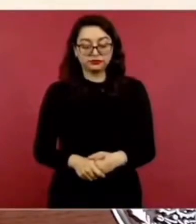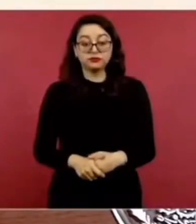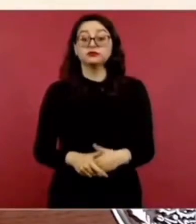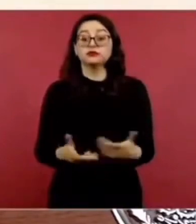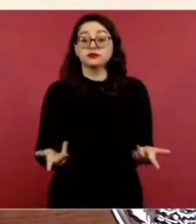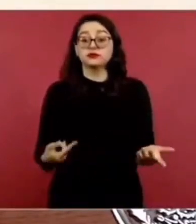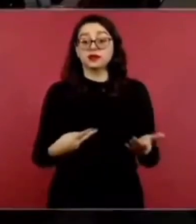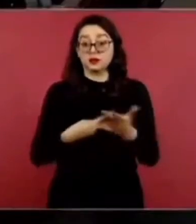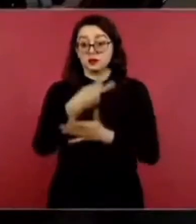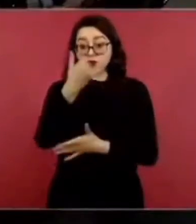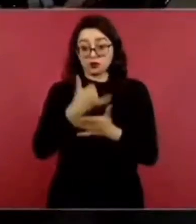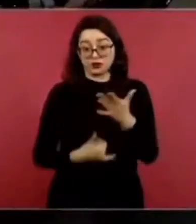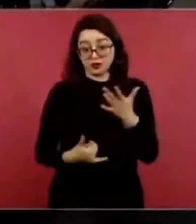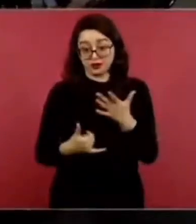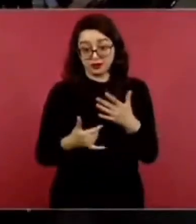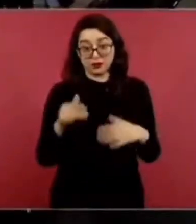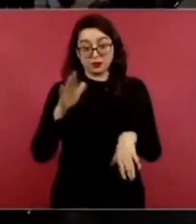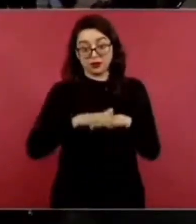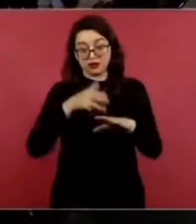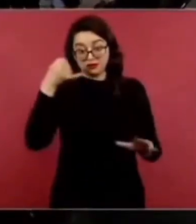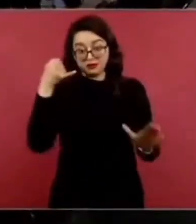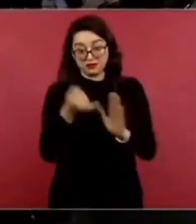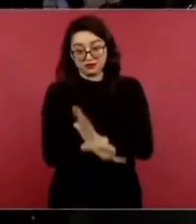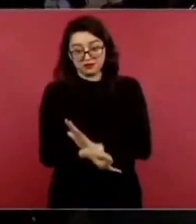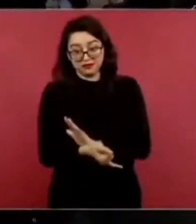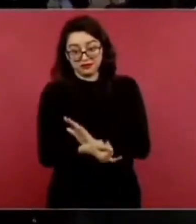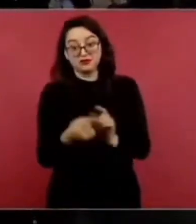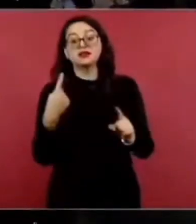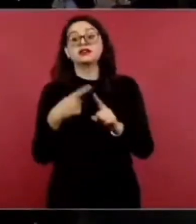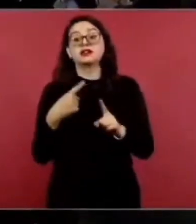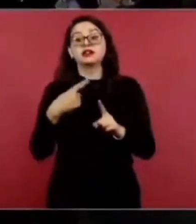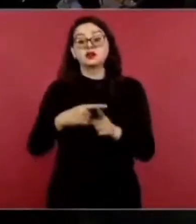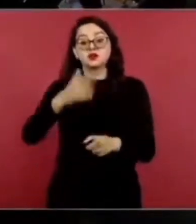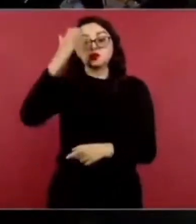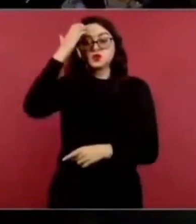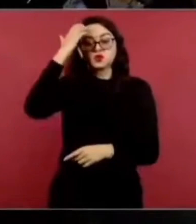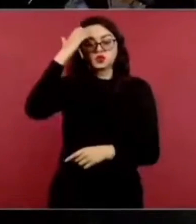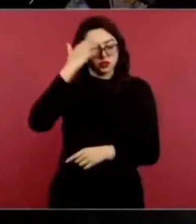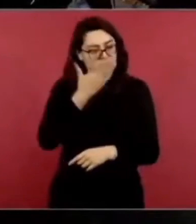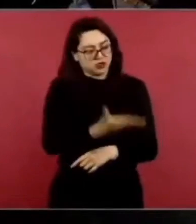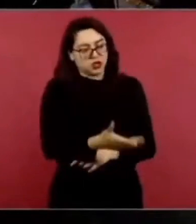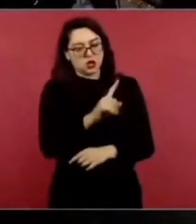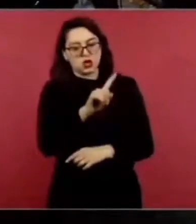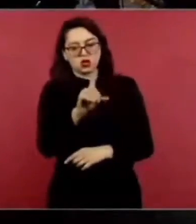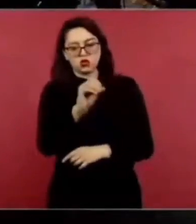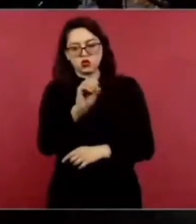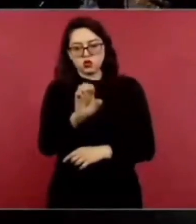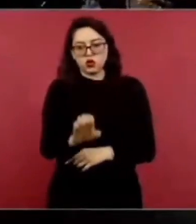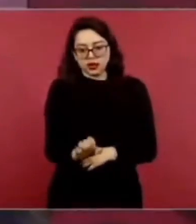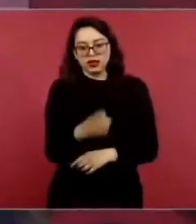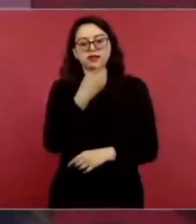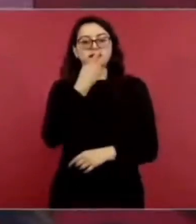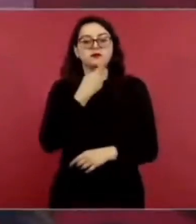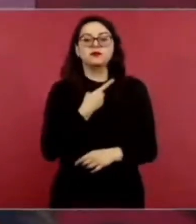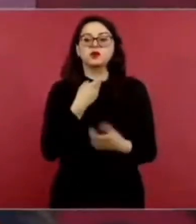de este tema, pues es Zoé. Él es el que nos puede decir cómo vamos,